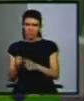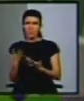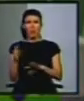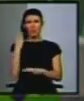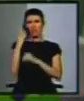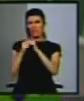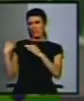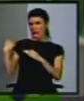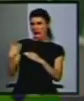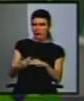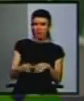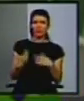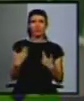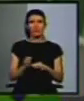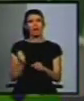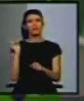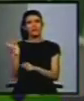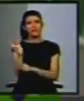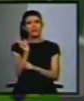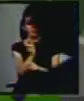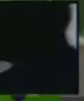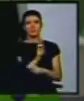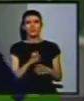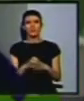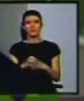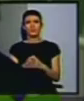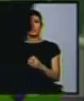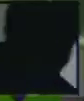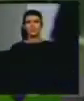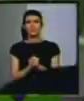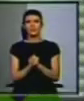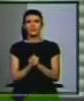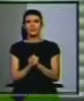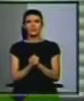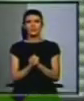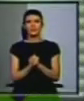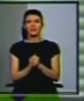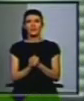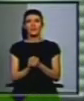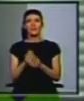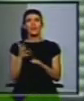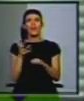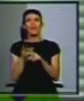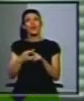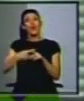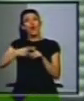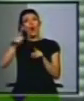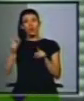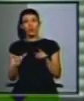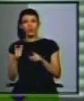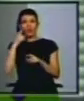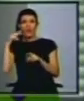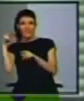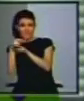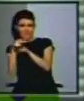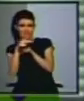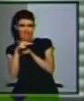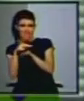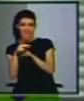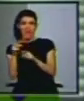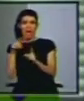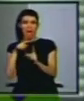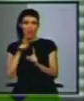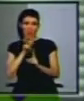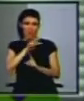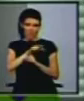3 años operando en conjunto. Había uno que era el conductor, había otro que hacía funciones de vigilancia y había otros 2